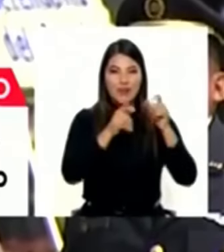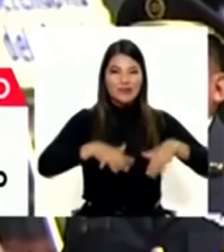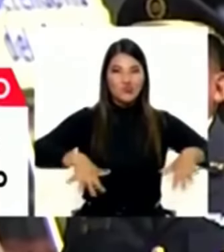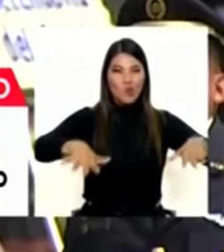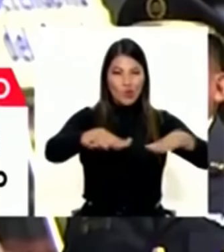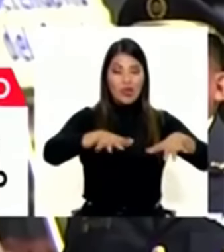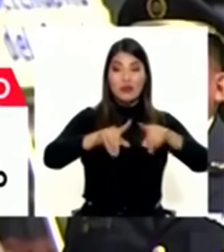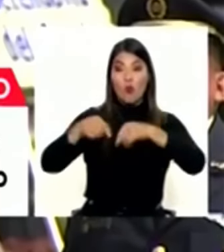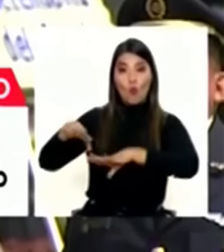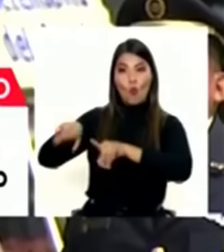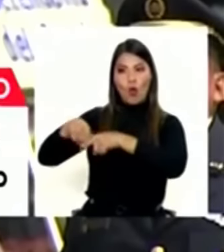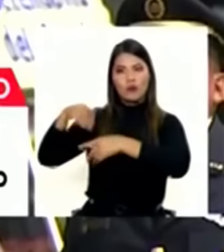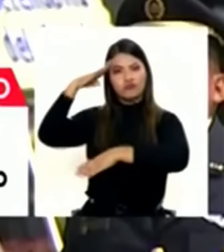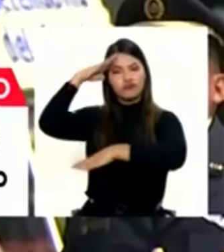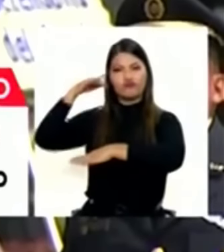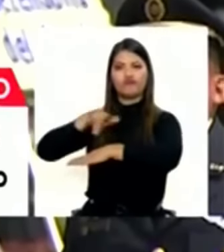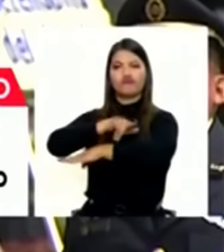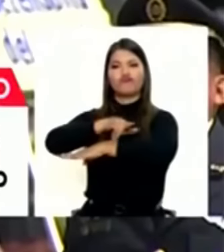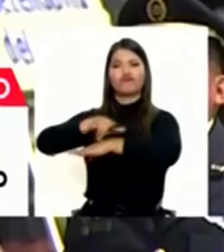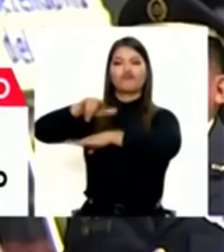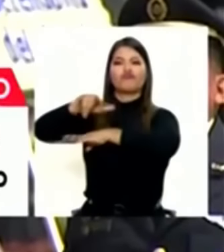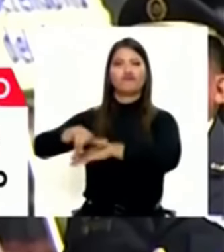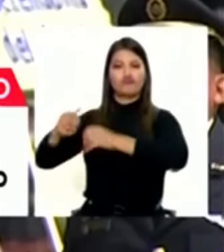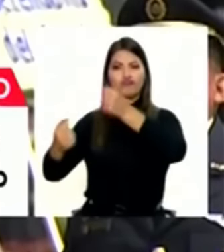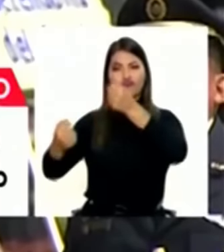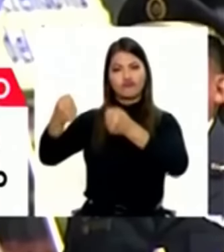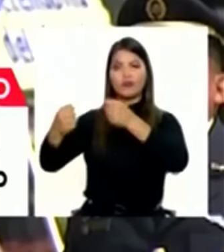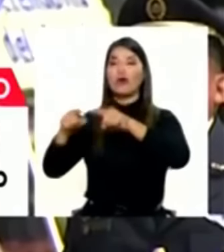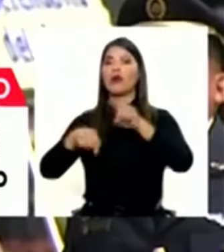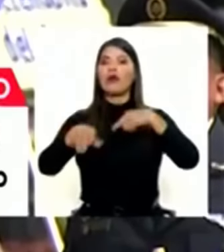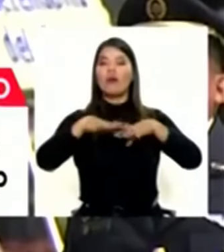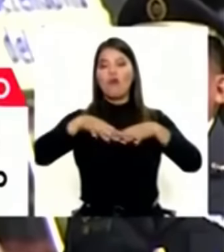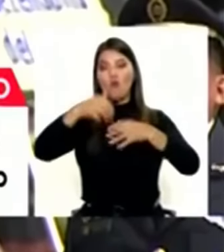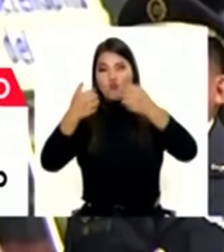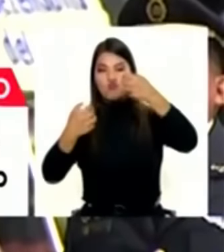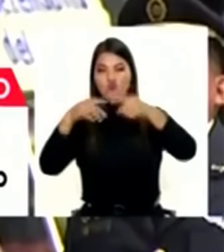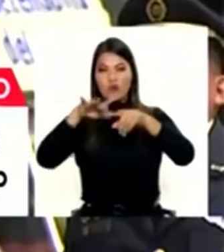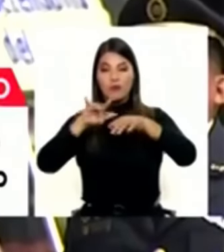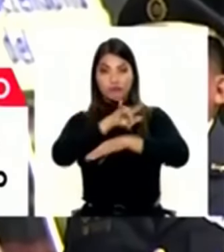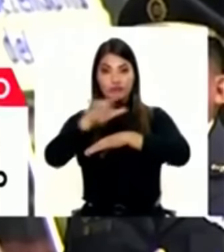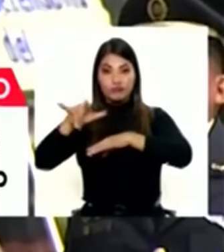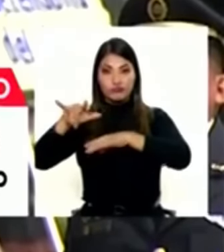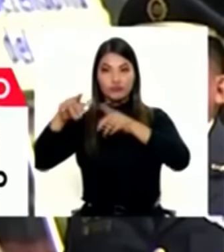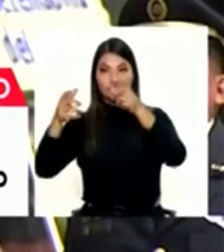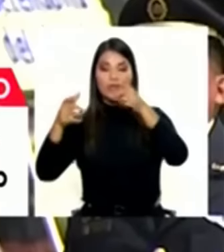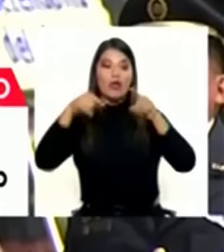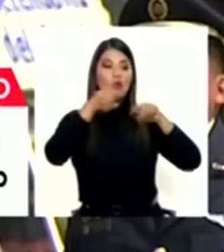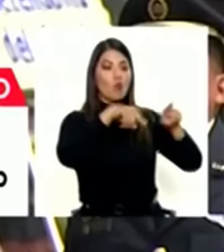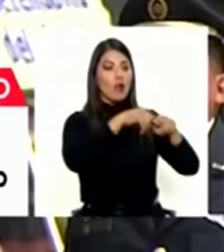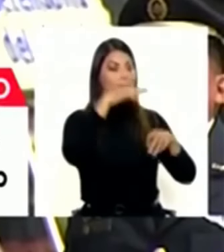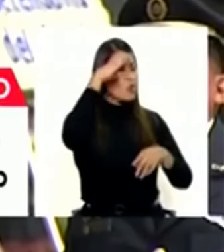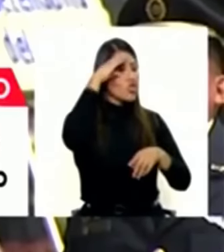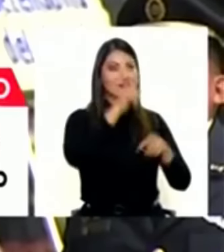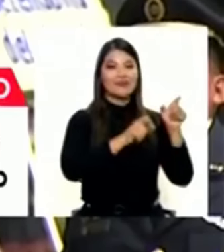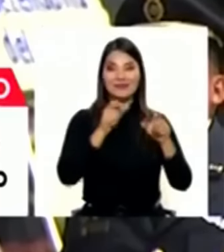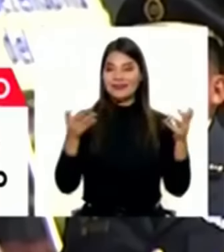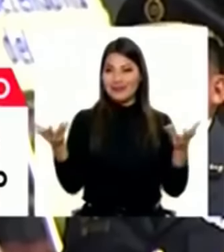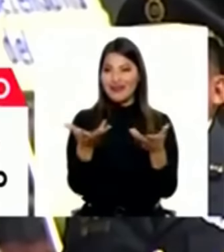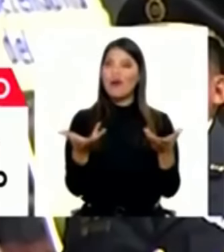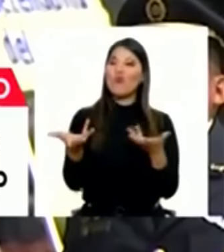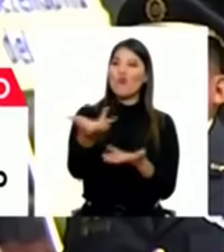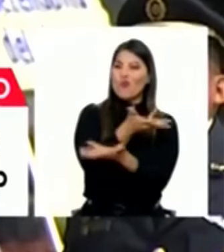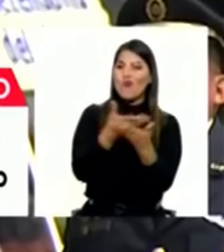de nuestras Fuerzas Armadas y Policía Nacional, suelo compararlo con los